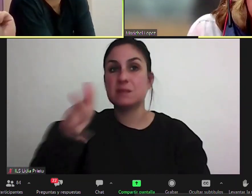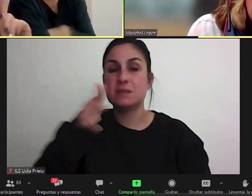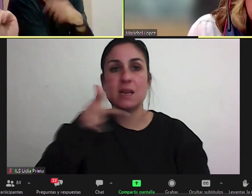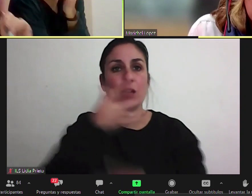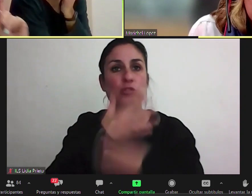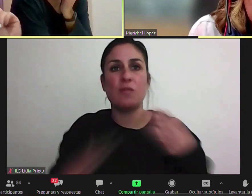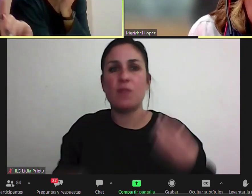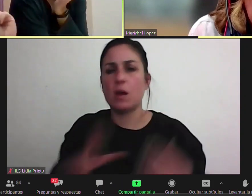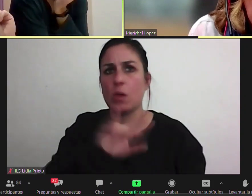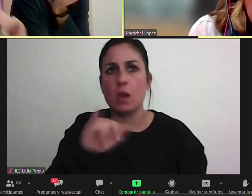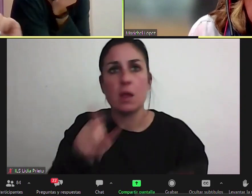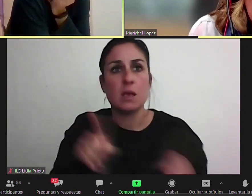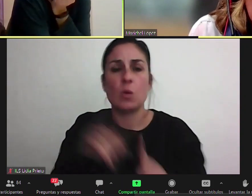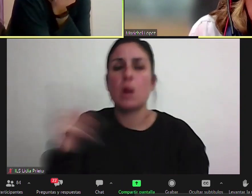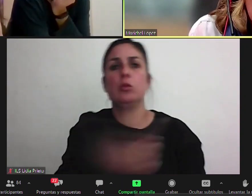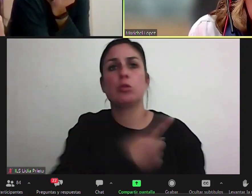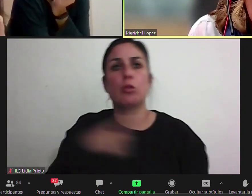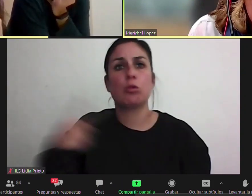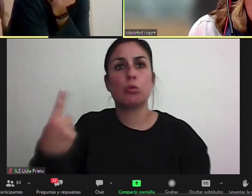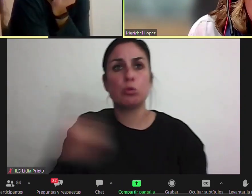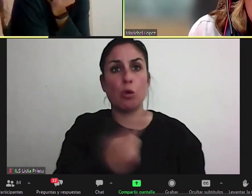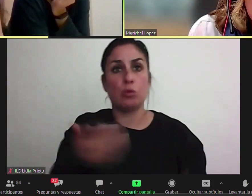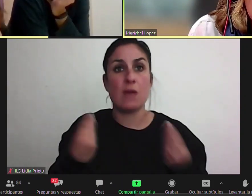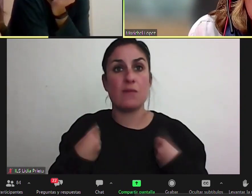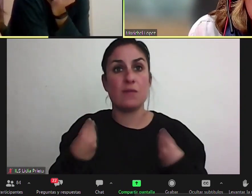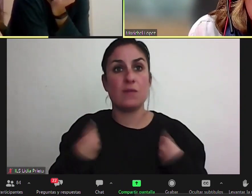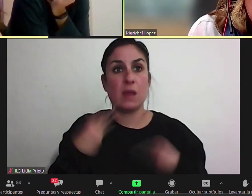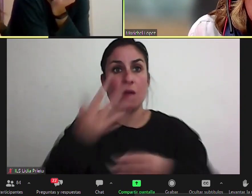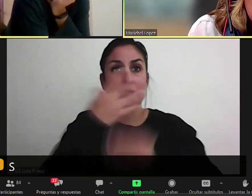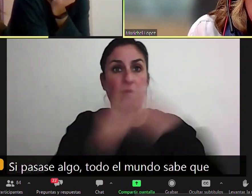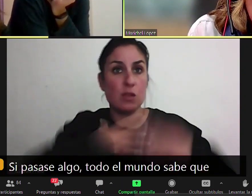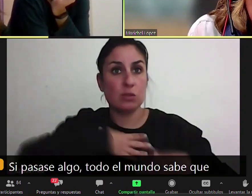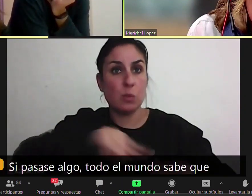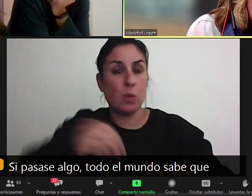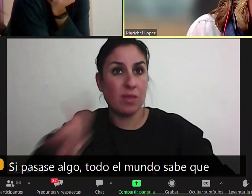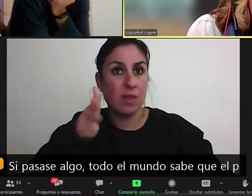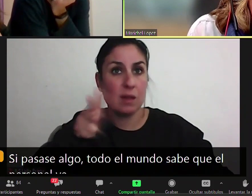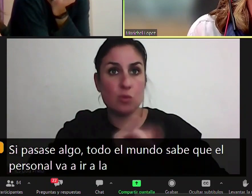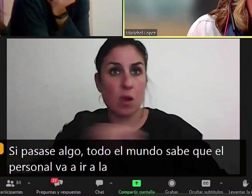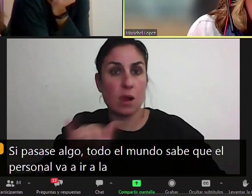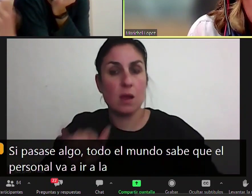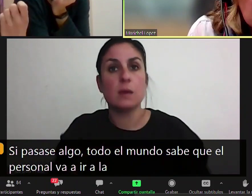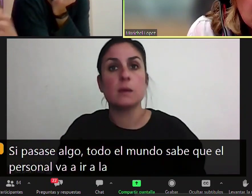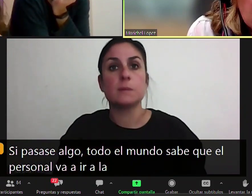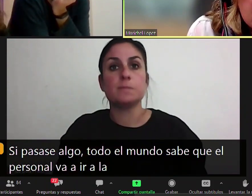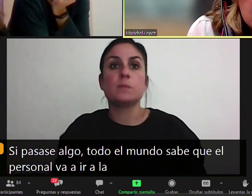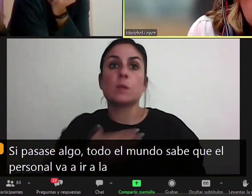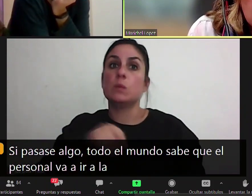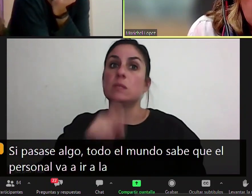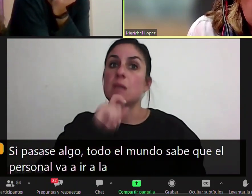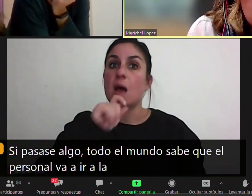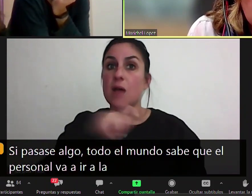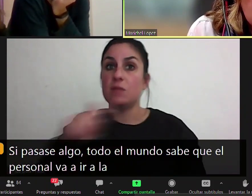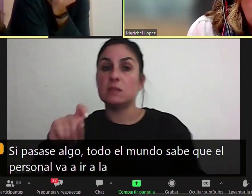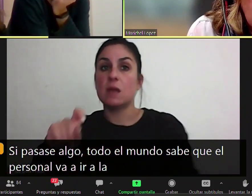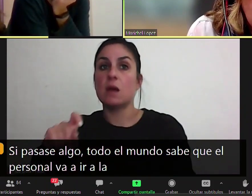importante, como todo el mundo hacemos en nuestra vida, con el derecho a equivocarnos. Puedes advertirle o decirle, yo creo que has tomado demasiado,